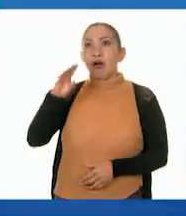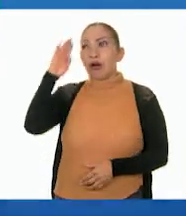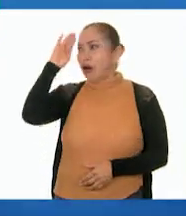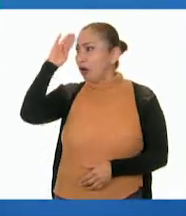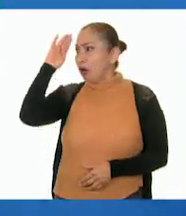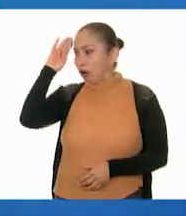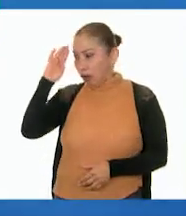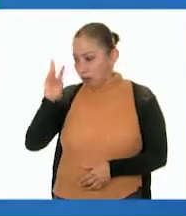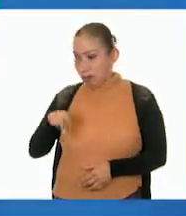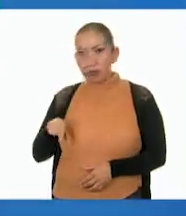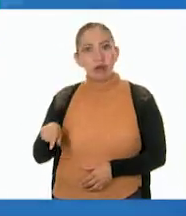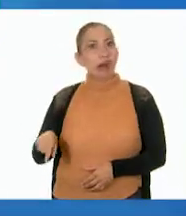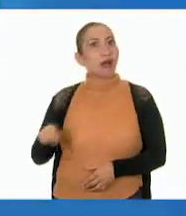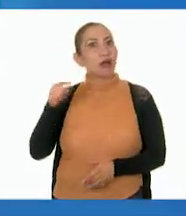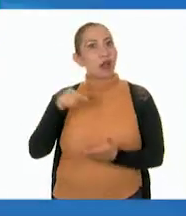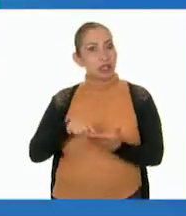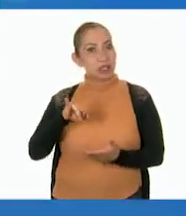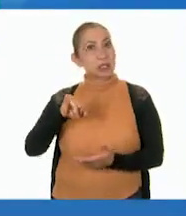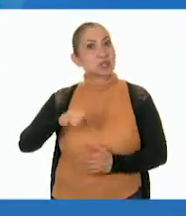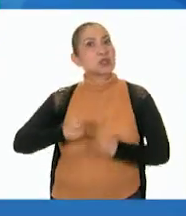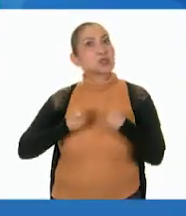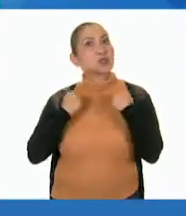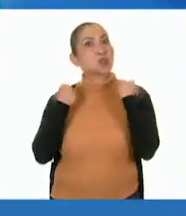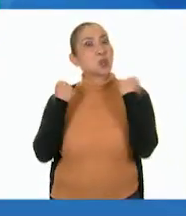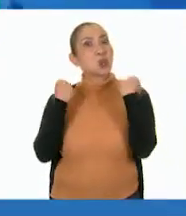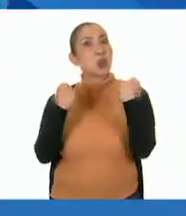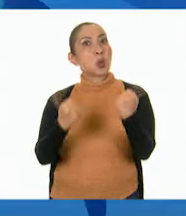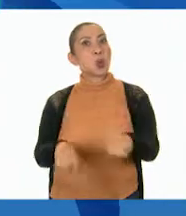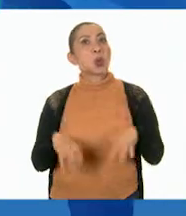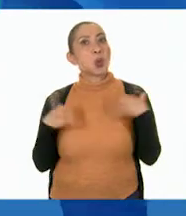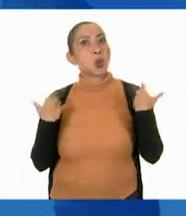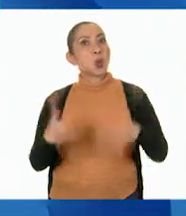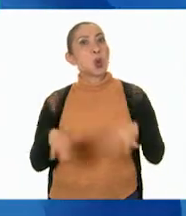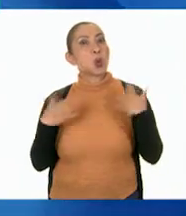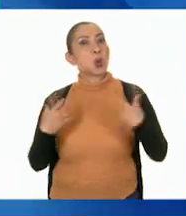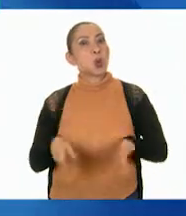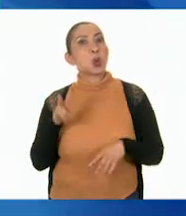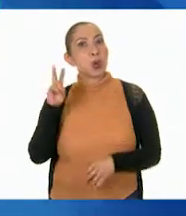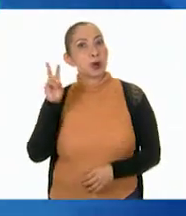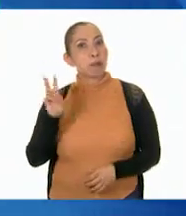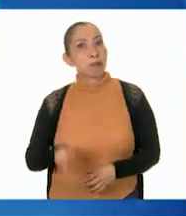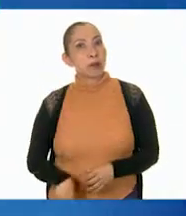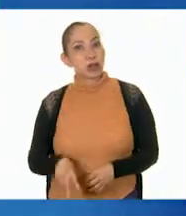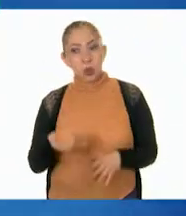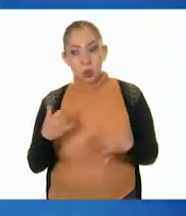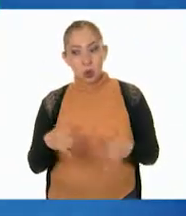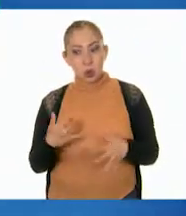No, este creo que sí es un verdadero,